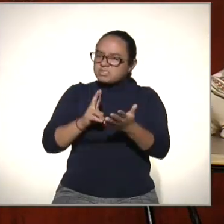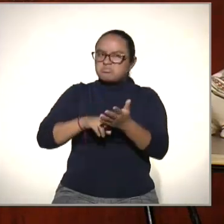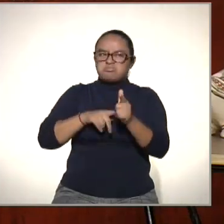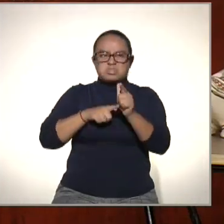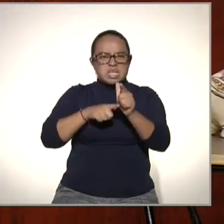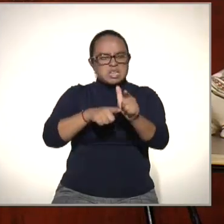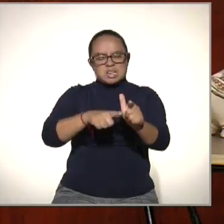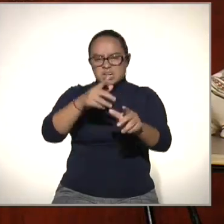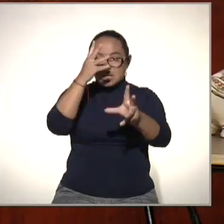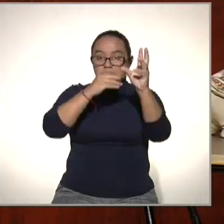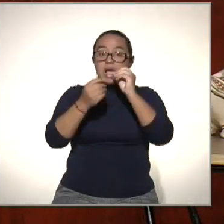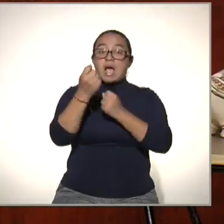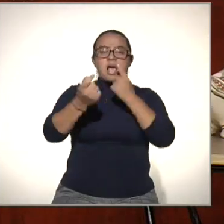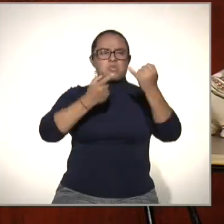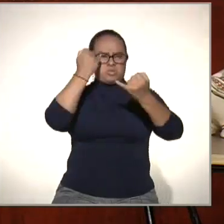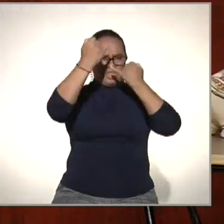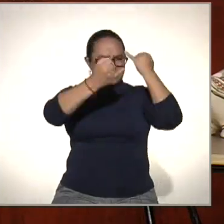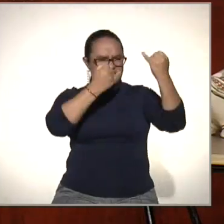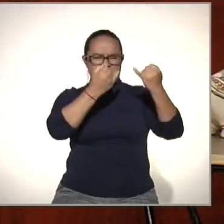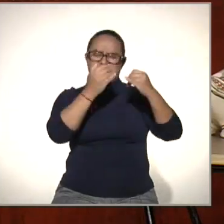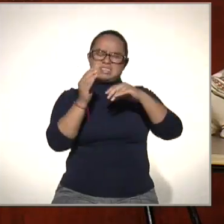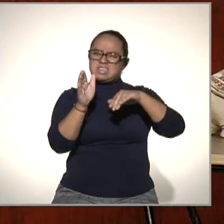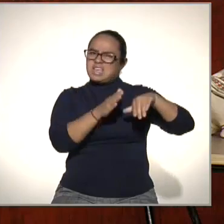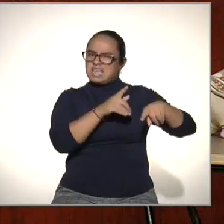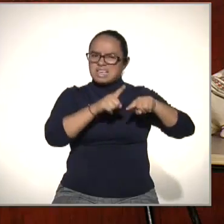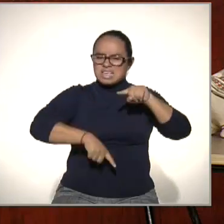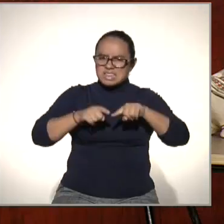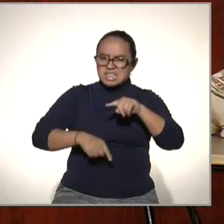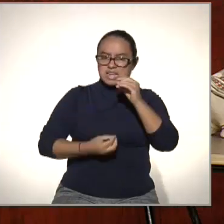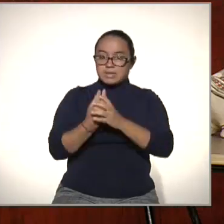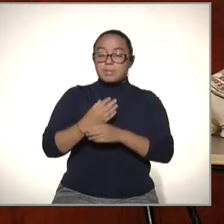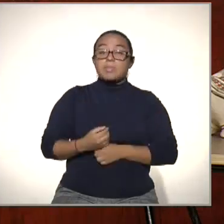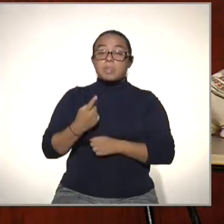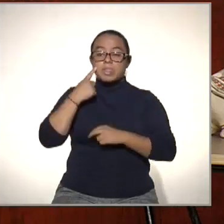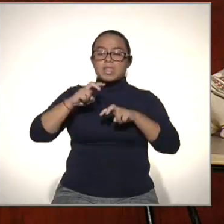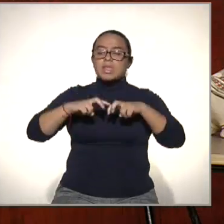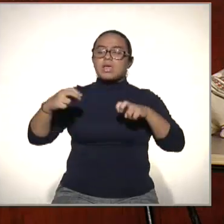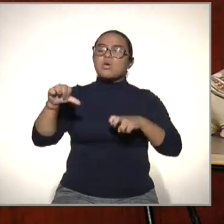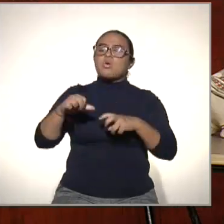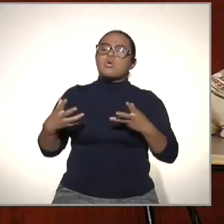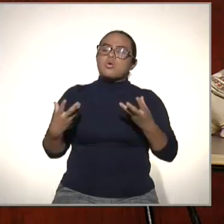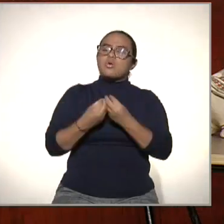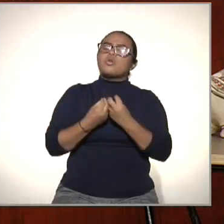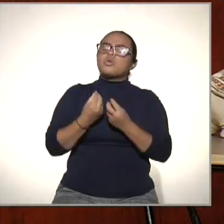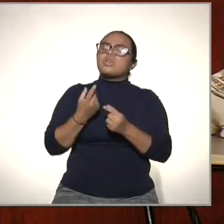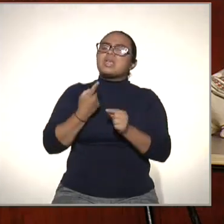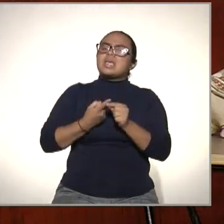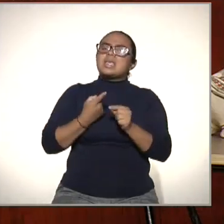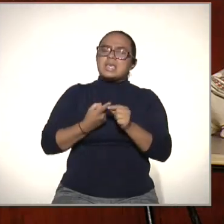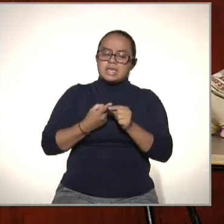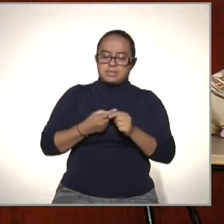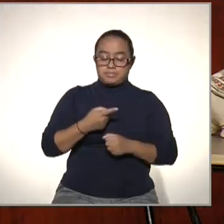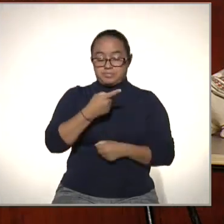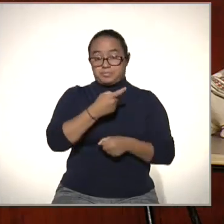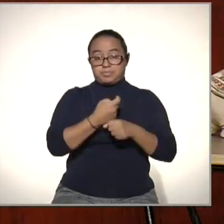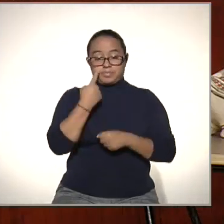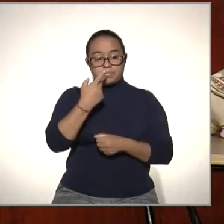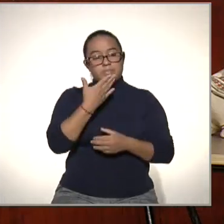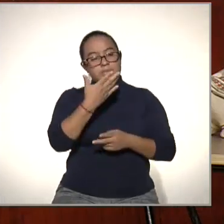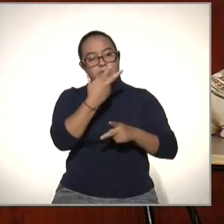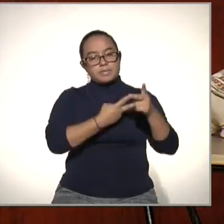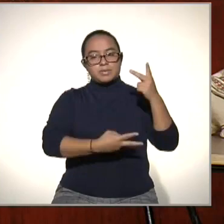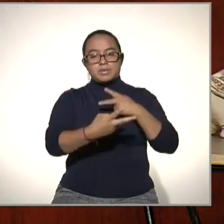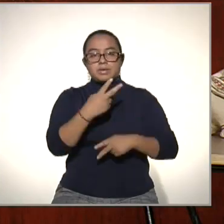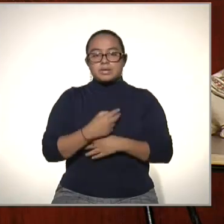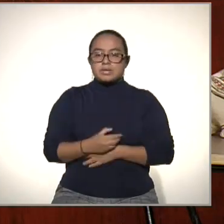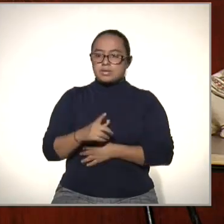muchos mitos, muchas creencias que existen todavía en el ámbito familiar. Les presento a las especialistas que nos acompañarán en la conversación de hoy. En primer lugar, le damos la